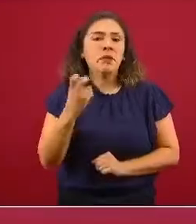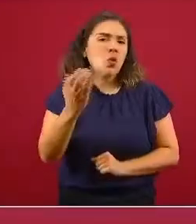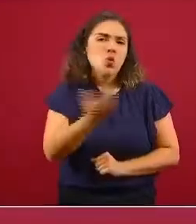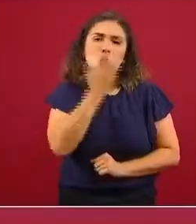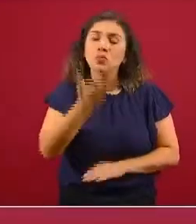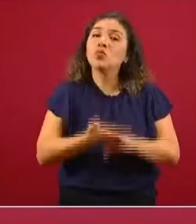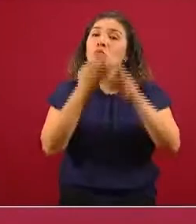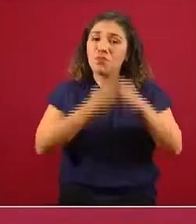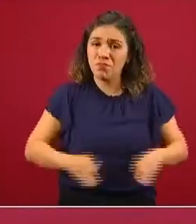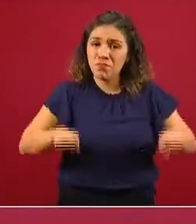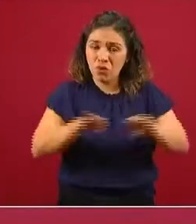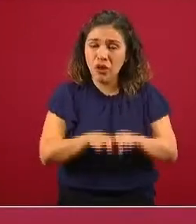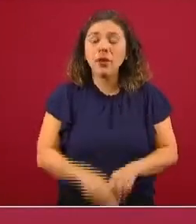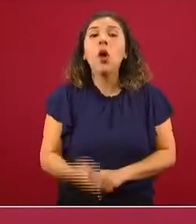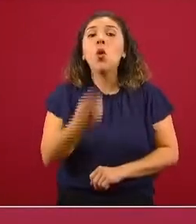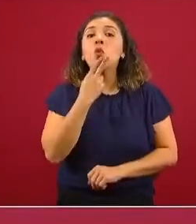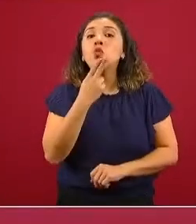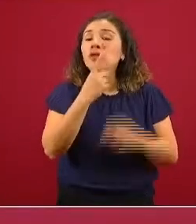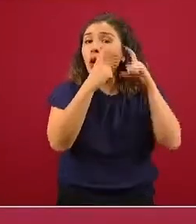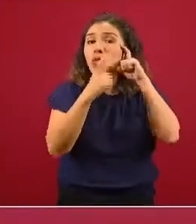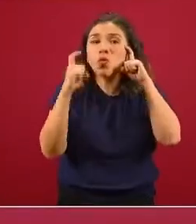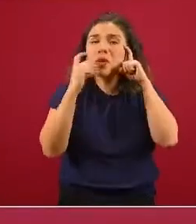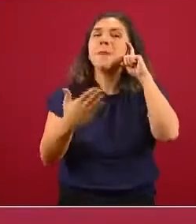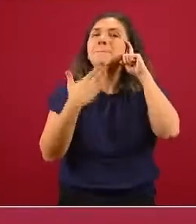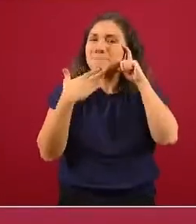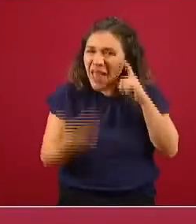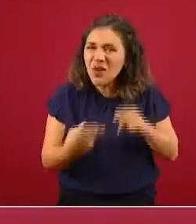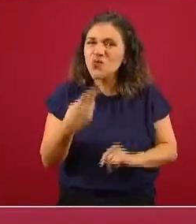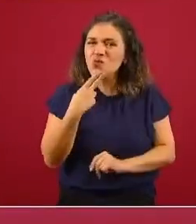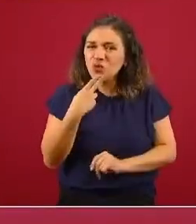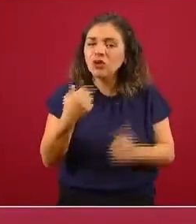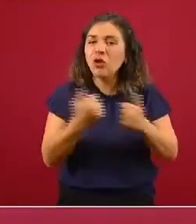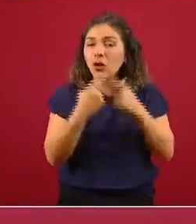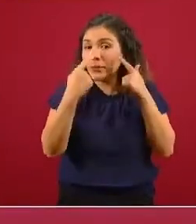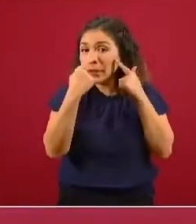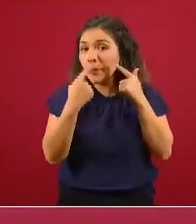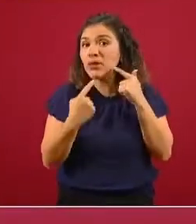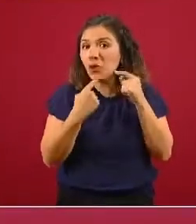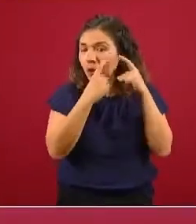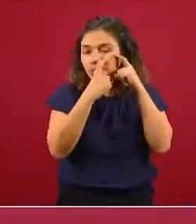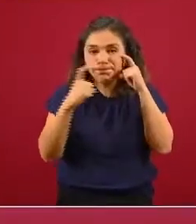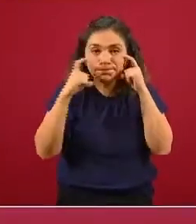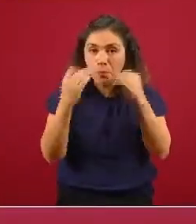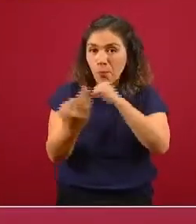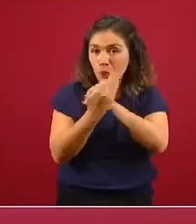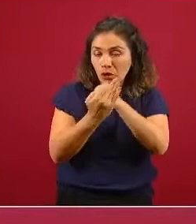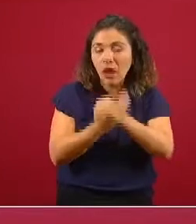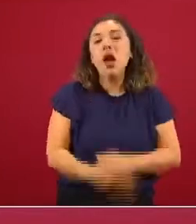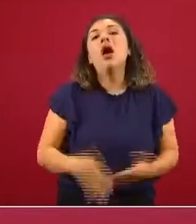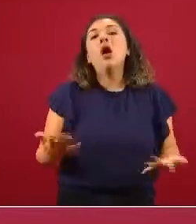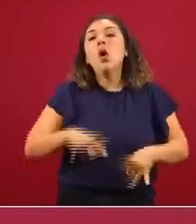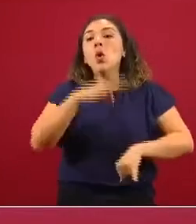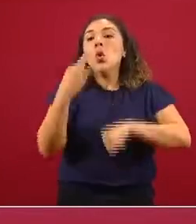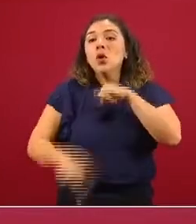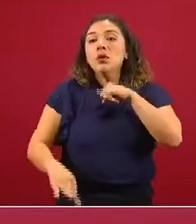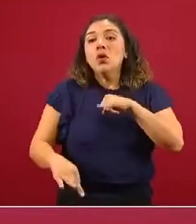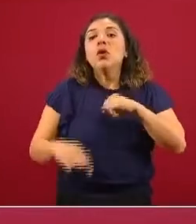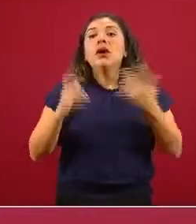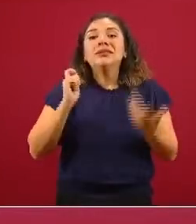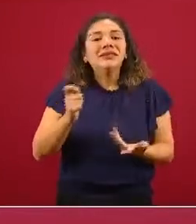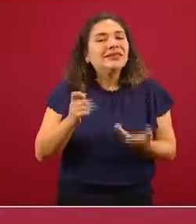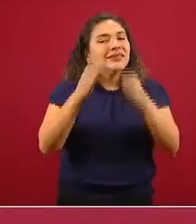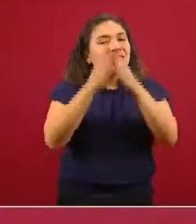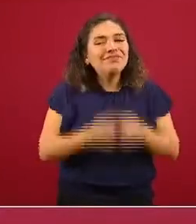práctica muy importante. Usar el cubrebocas de manera correcta, cubriendo nariz y boca, y finalmente, aunque es